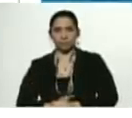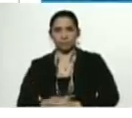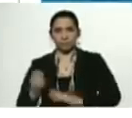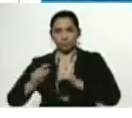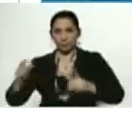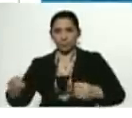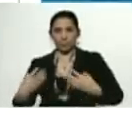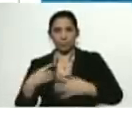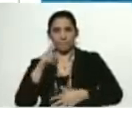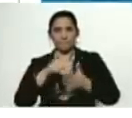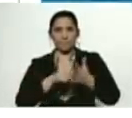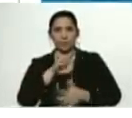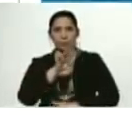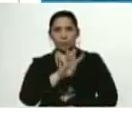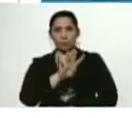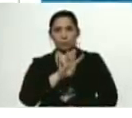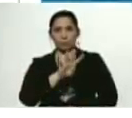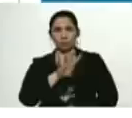recuperados, tenemos